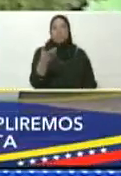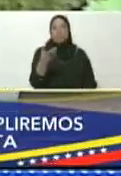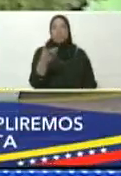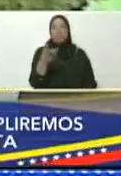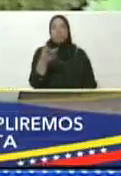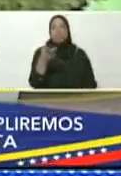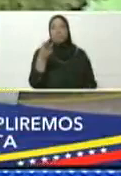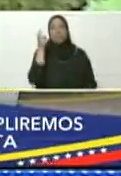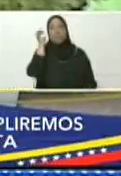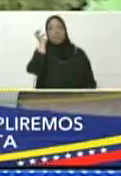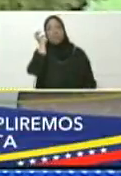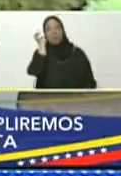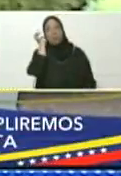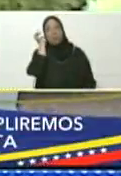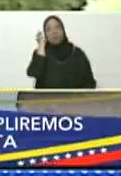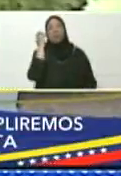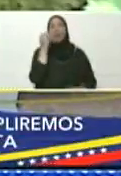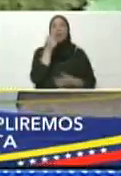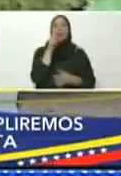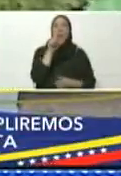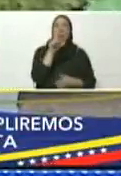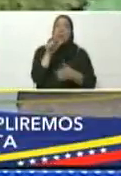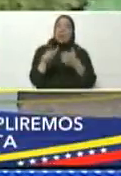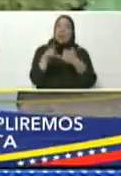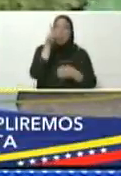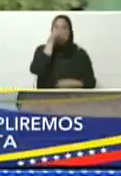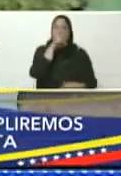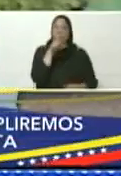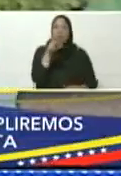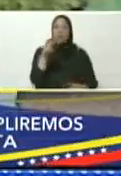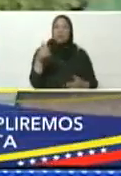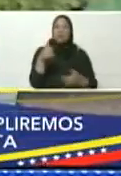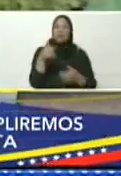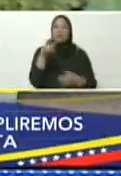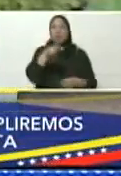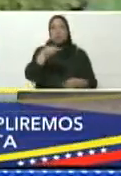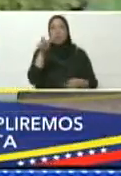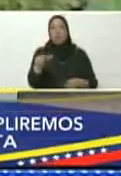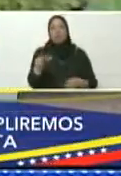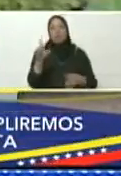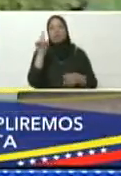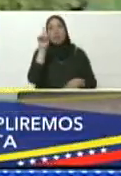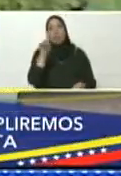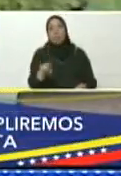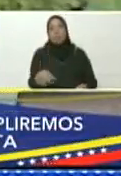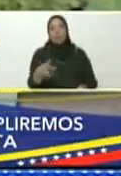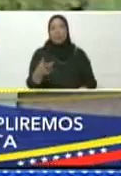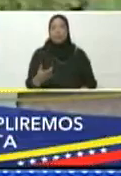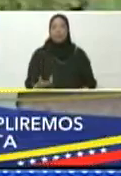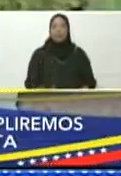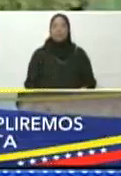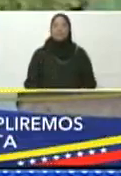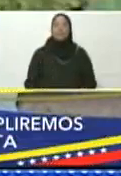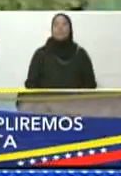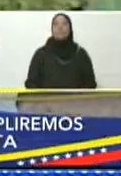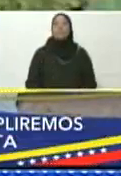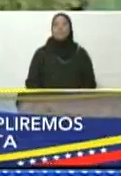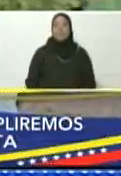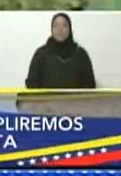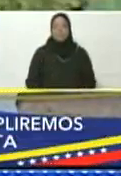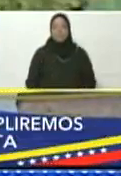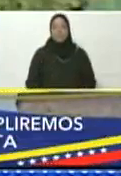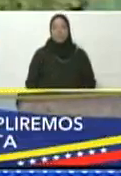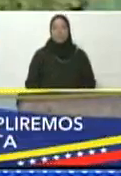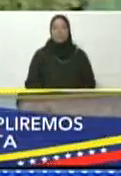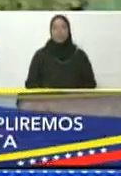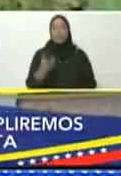Gabriel Meriño, Bicentenario 1B. Fanny San Martín. Y Osneida